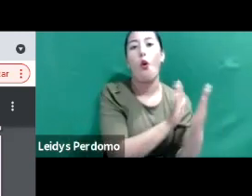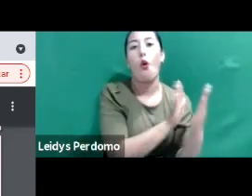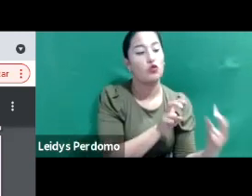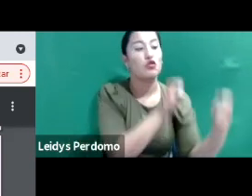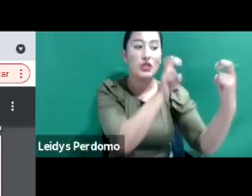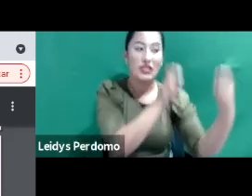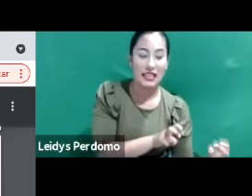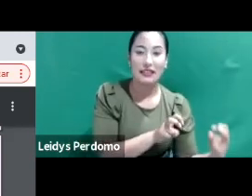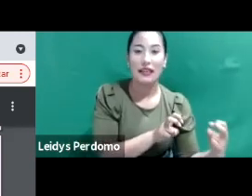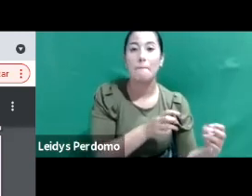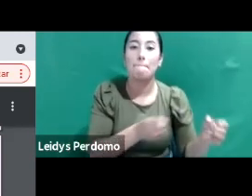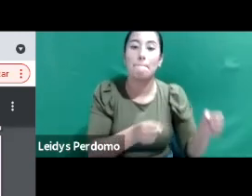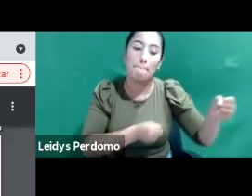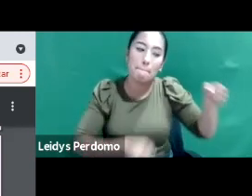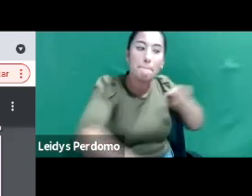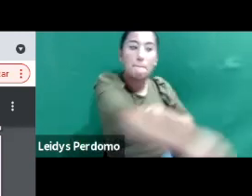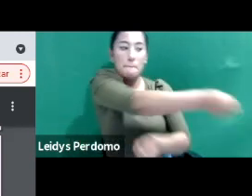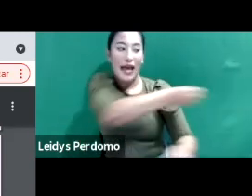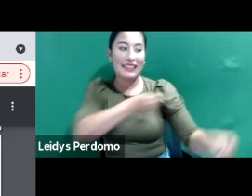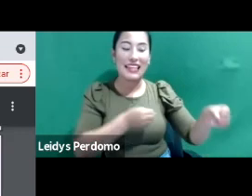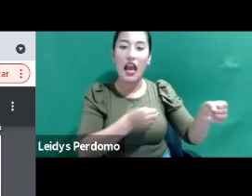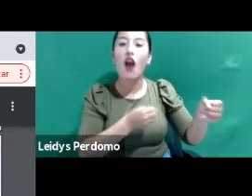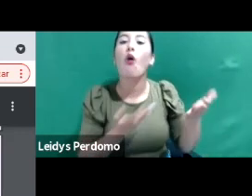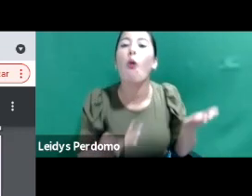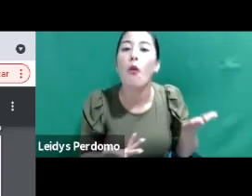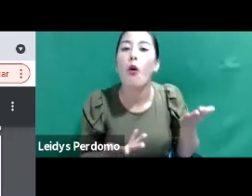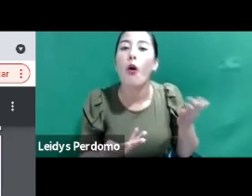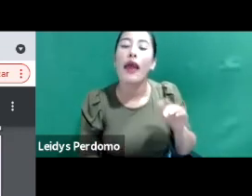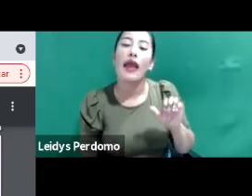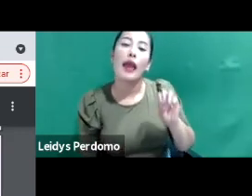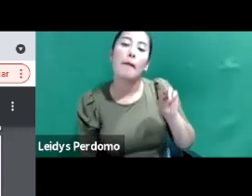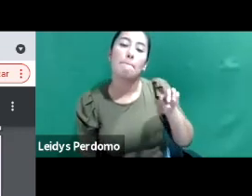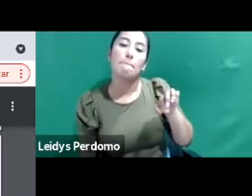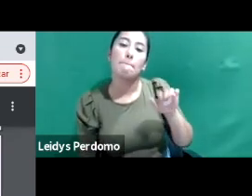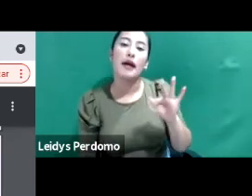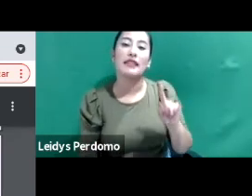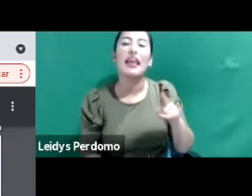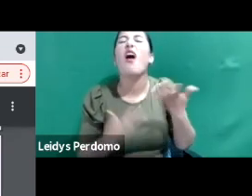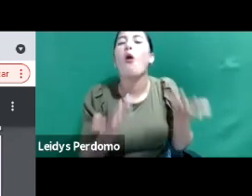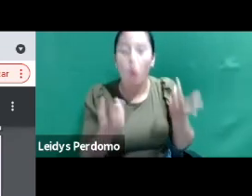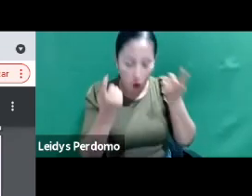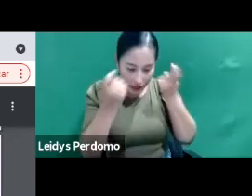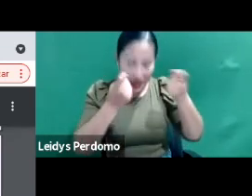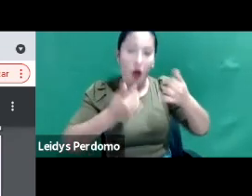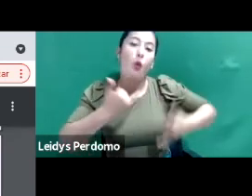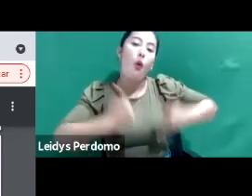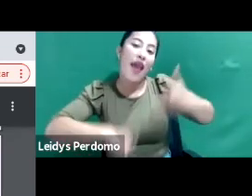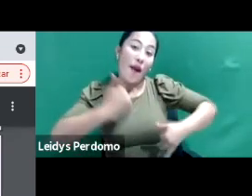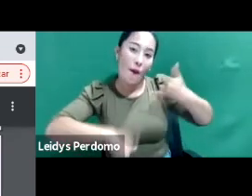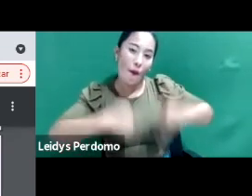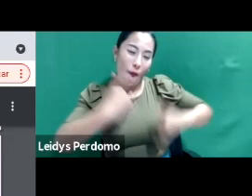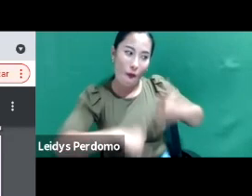empatía va a ser por medio del juego. Y si nosotros vamos a evaluar a sus pares y mirar cómo es que se están dando